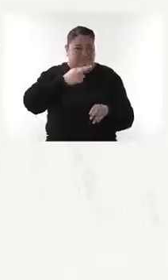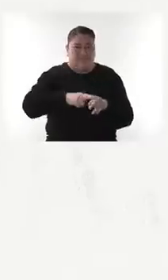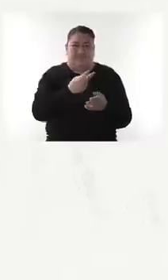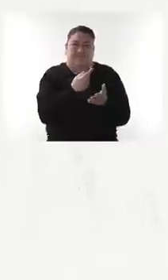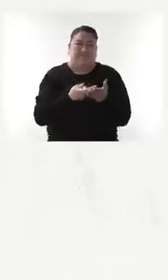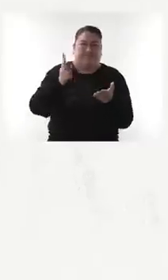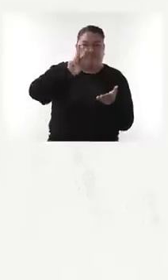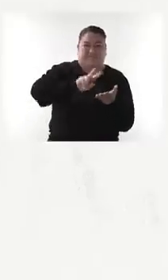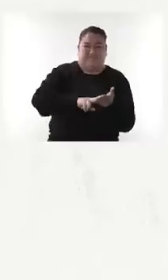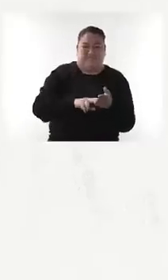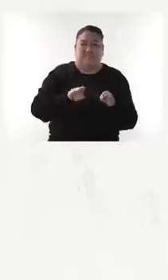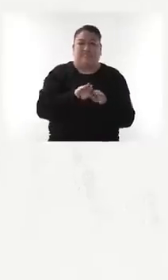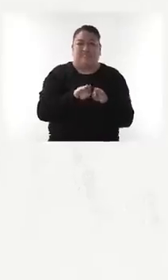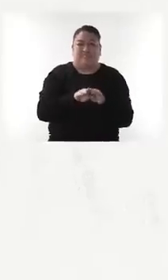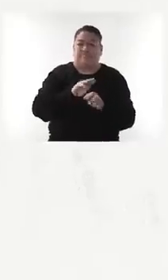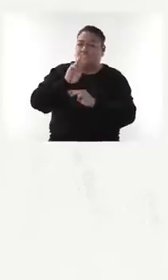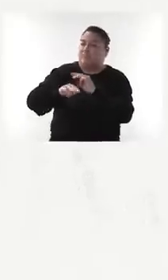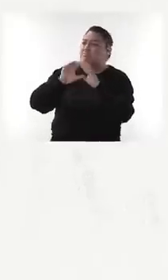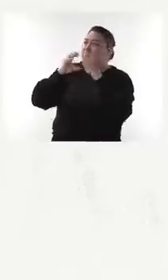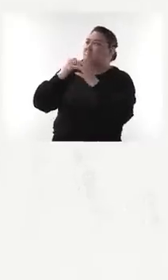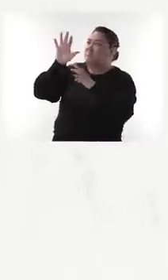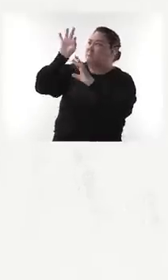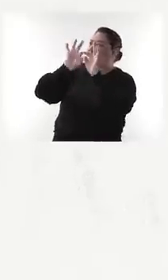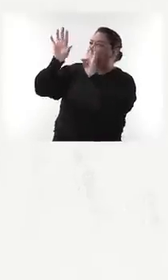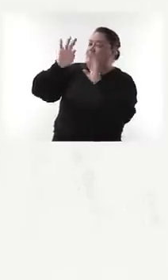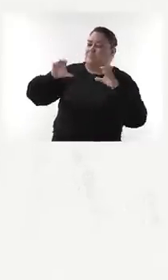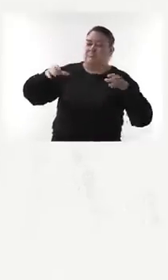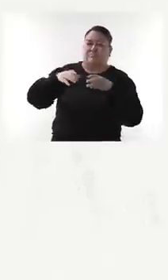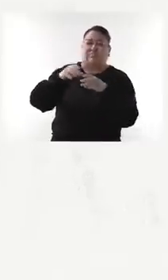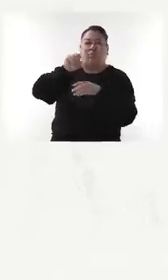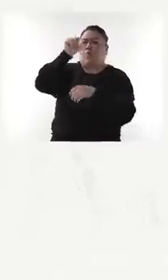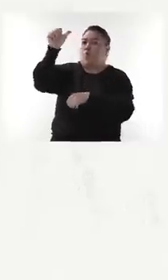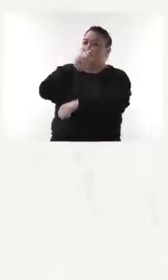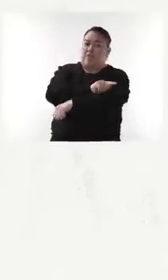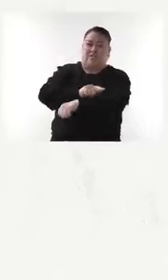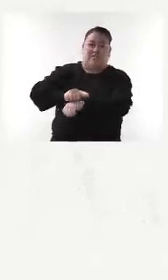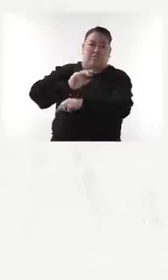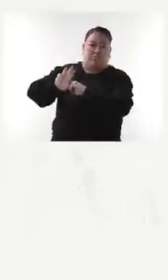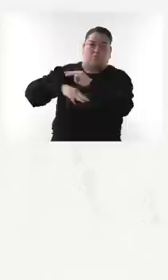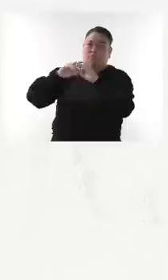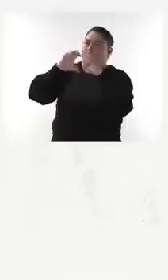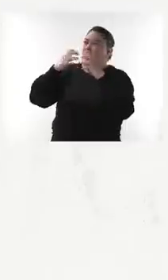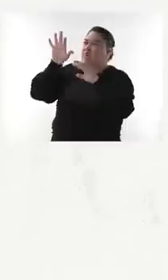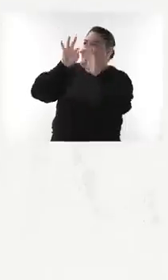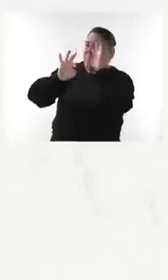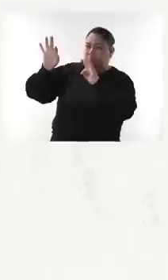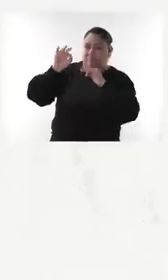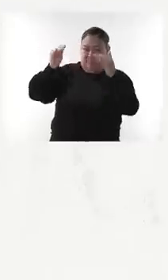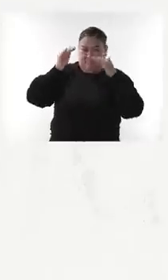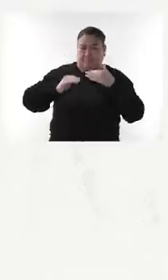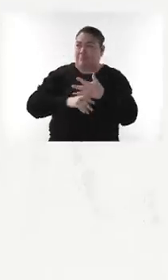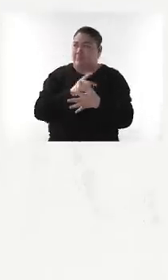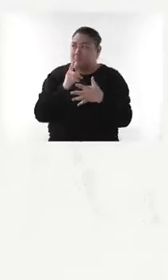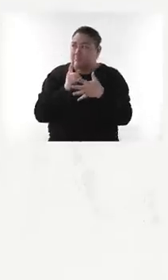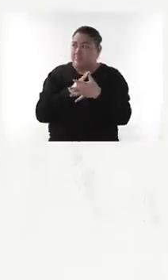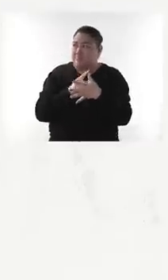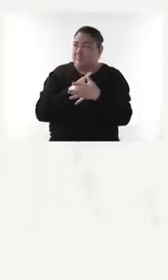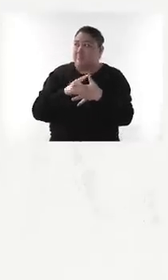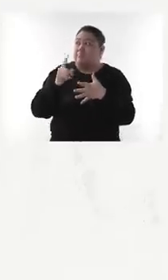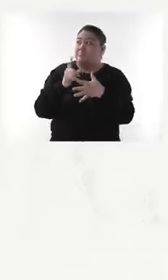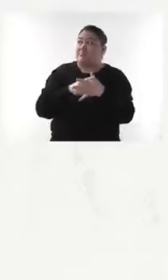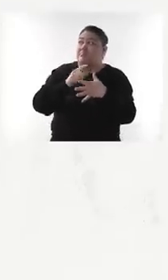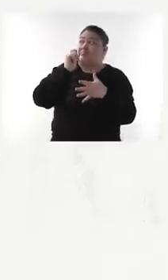tomando ejemplos del mundo, de las mejores ligas del mundo. Quinto, un